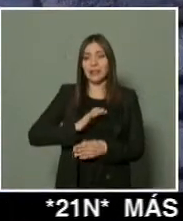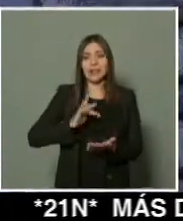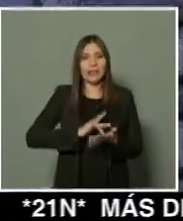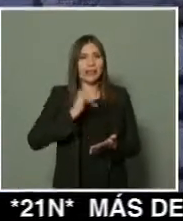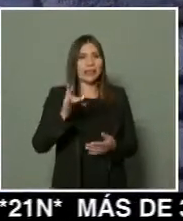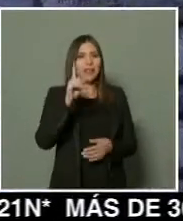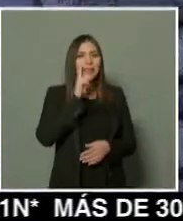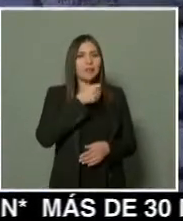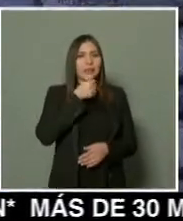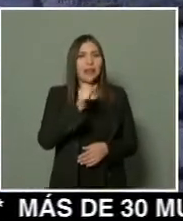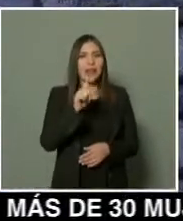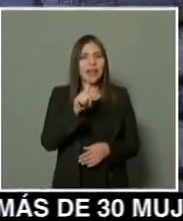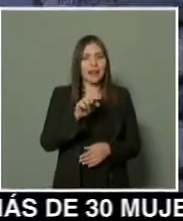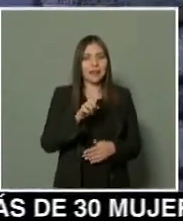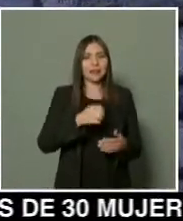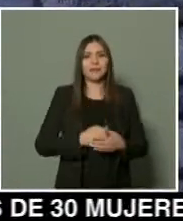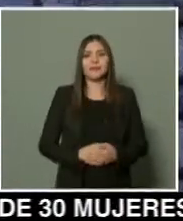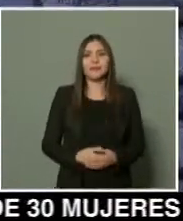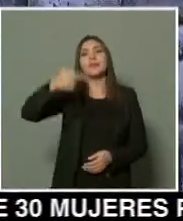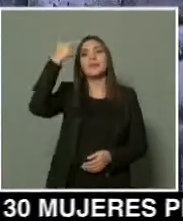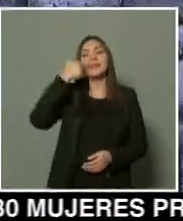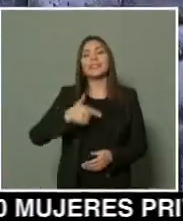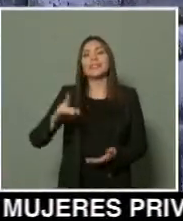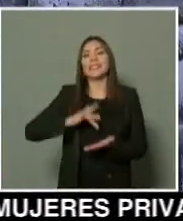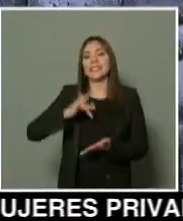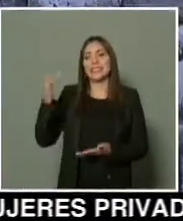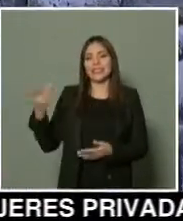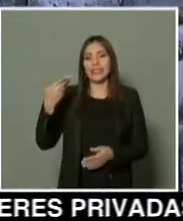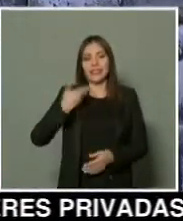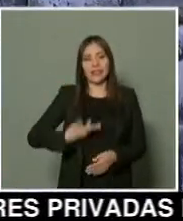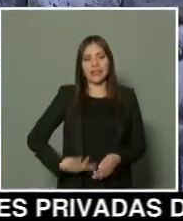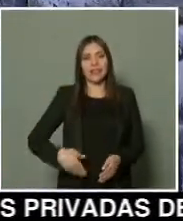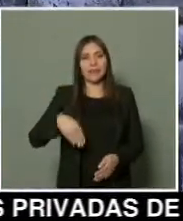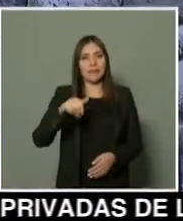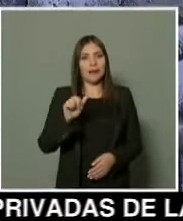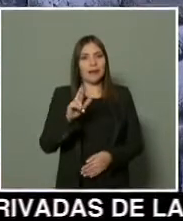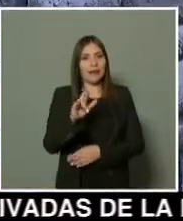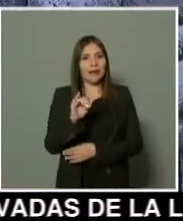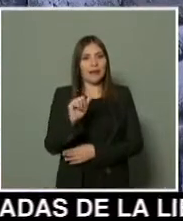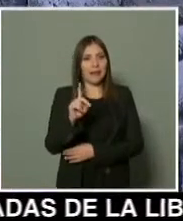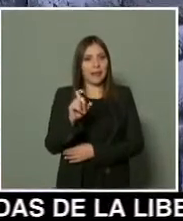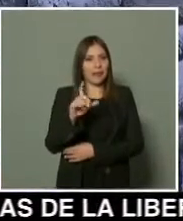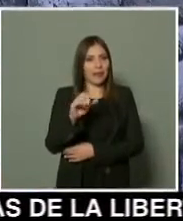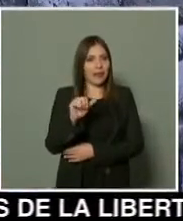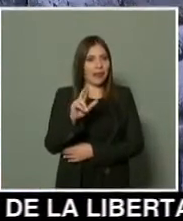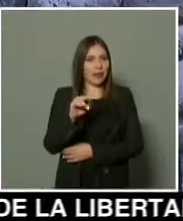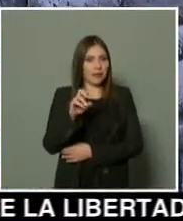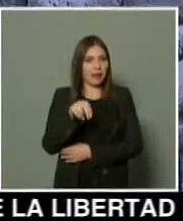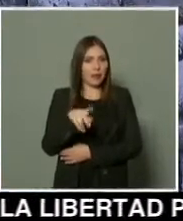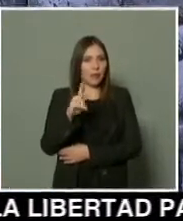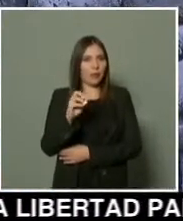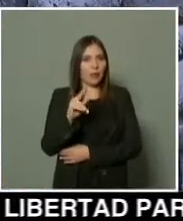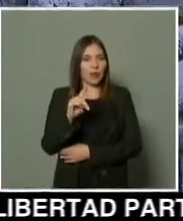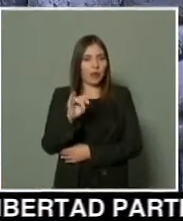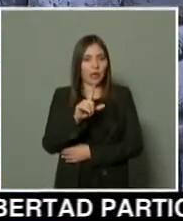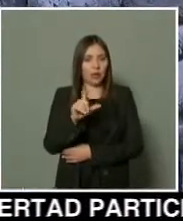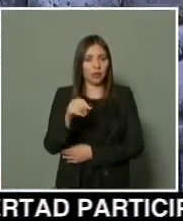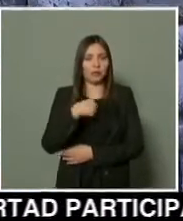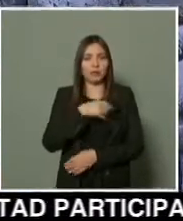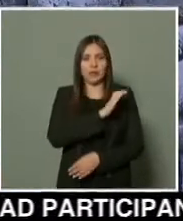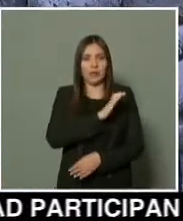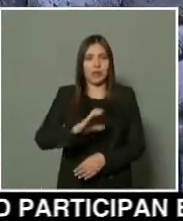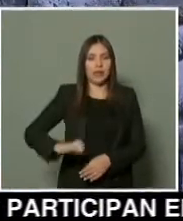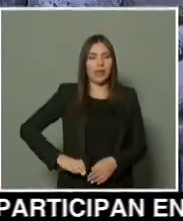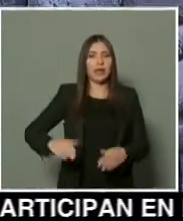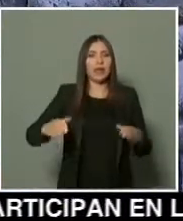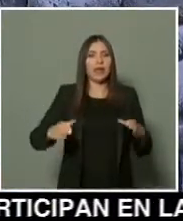las consultas vecinales sean vinculatorias. María del Carmen Portillo González, del Partido Nueva Alianza, propuso